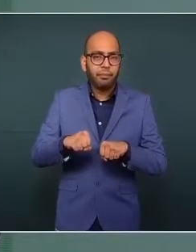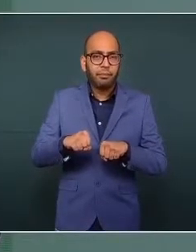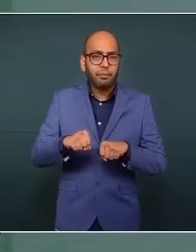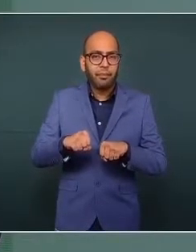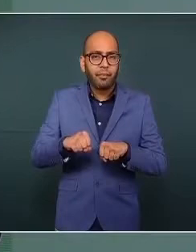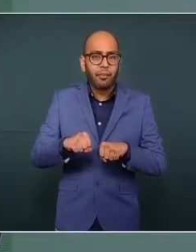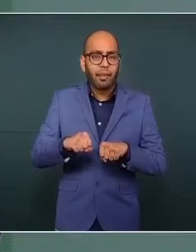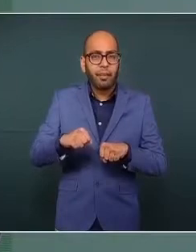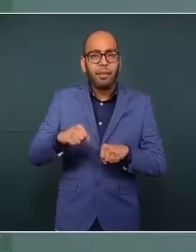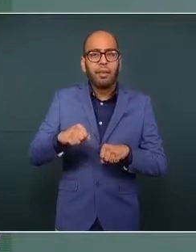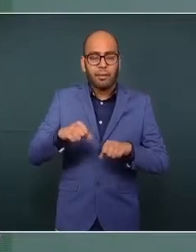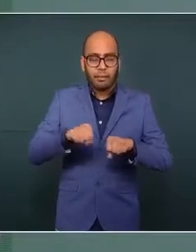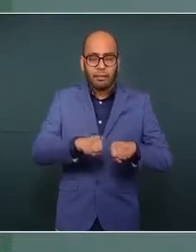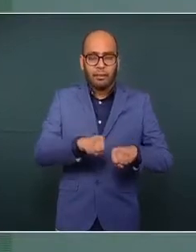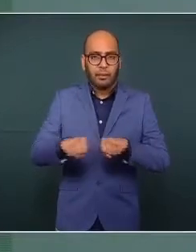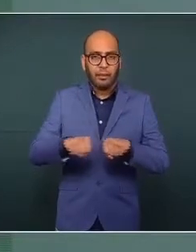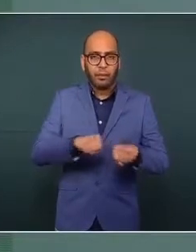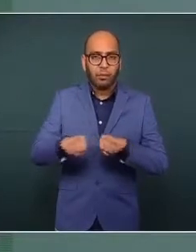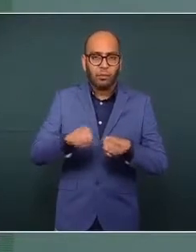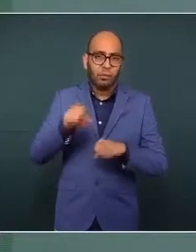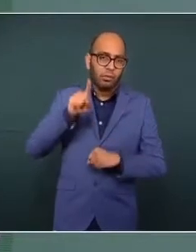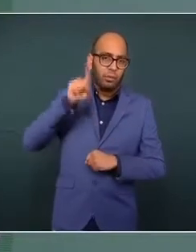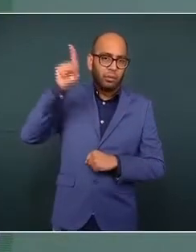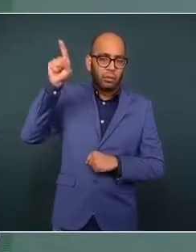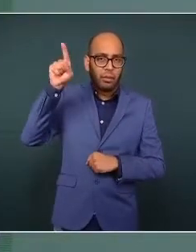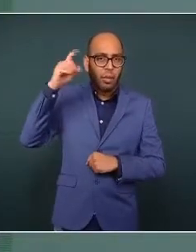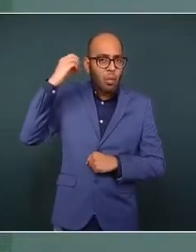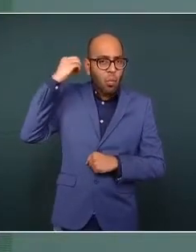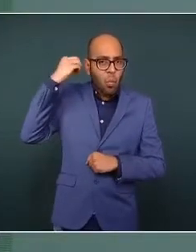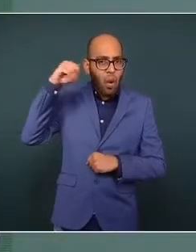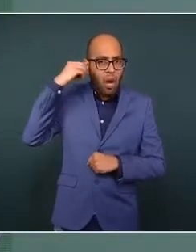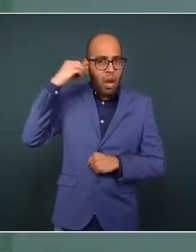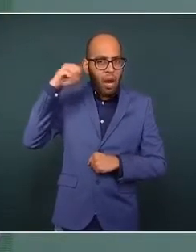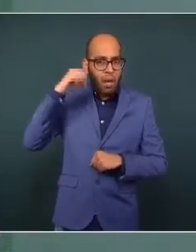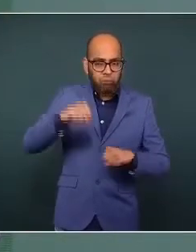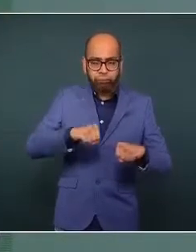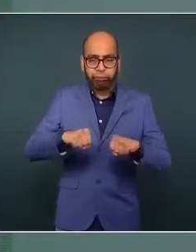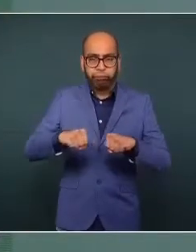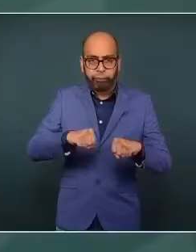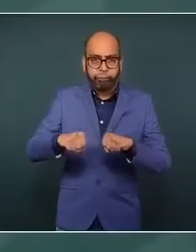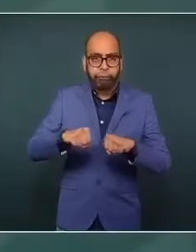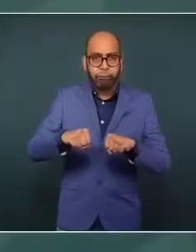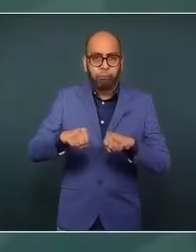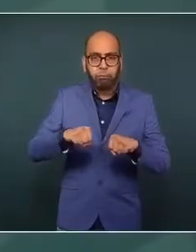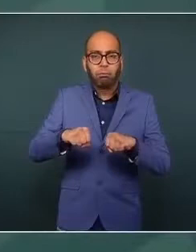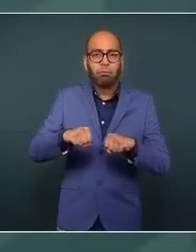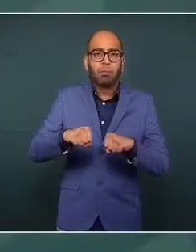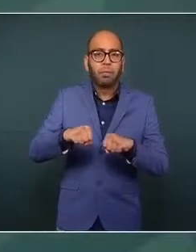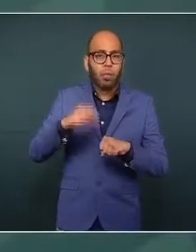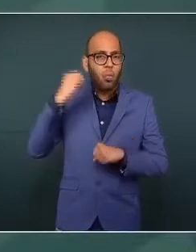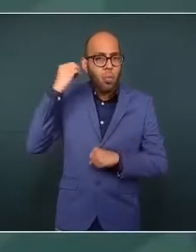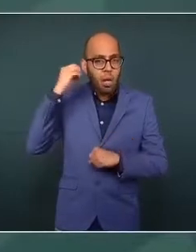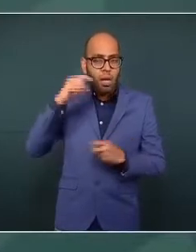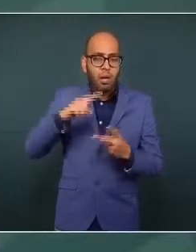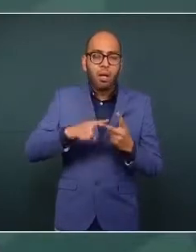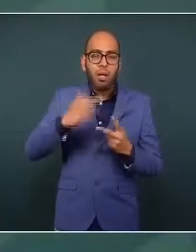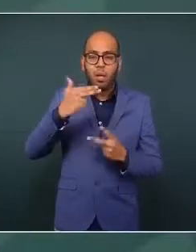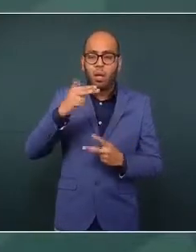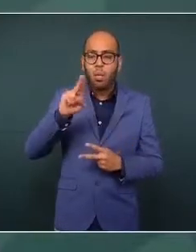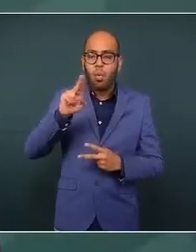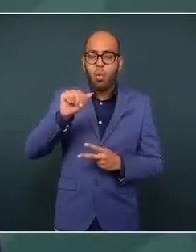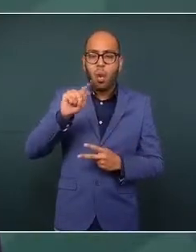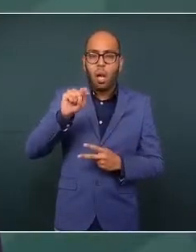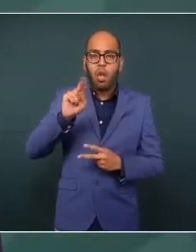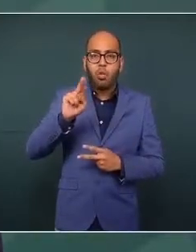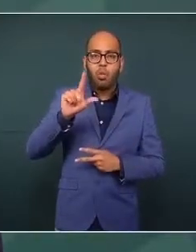por el sismo en Oaxaca, en la costa, en Huatulco, en